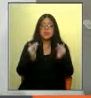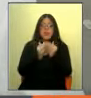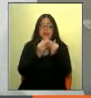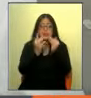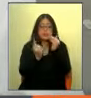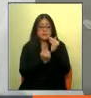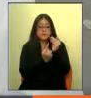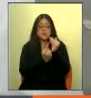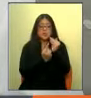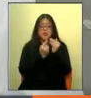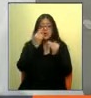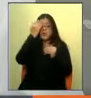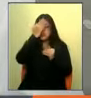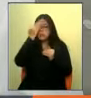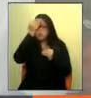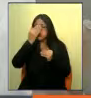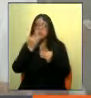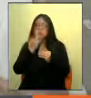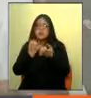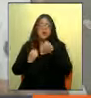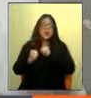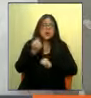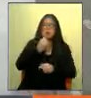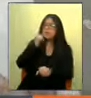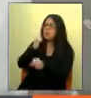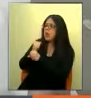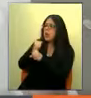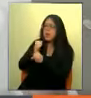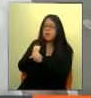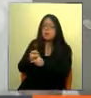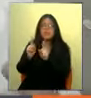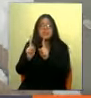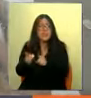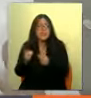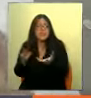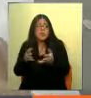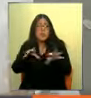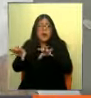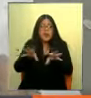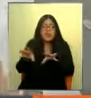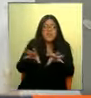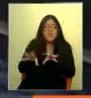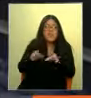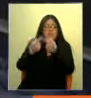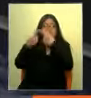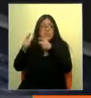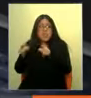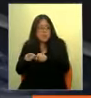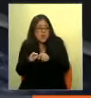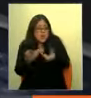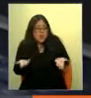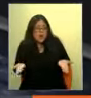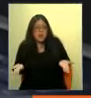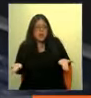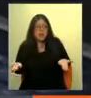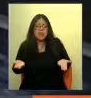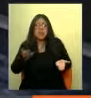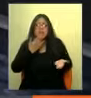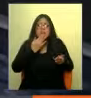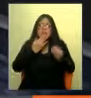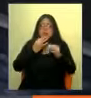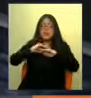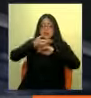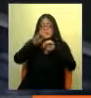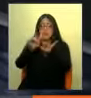pero de la tensión laboral también. Tenemos que tener actividades de una manera que no la teníamos antes. Más el uso de las pantallas